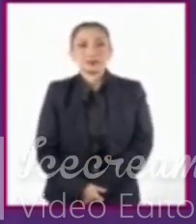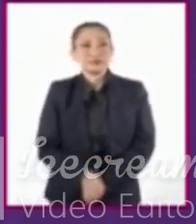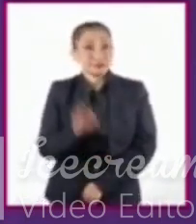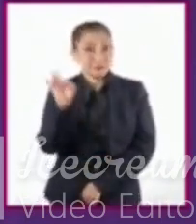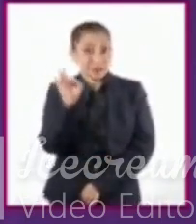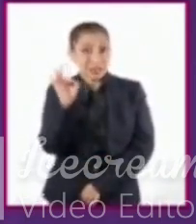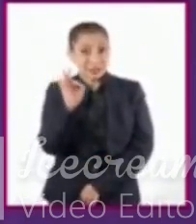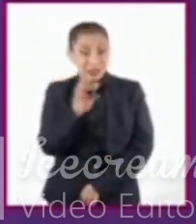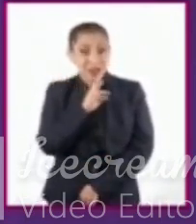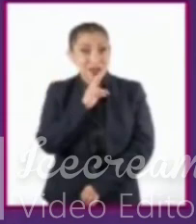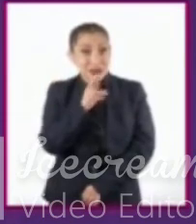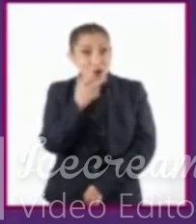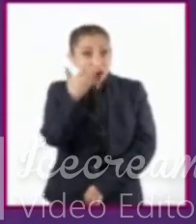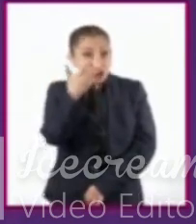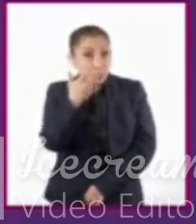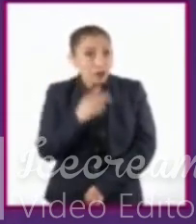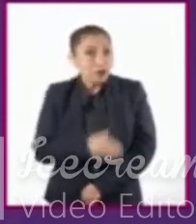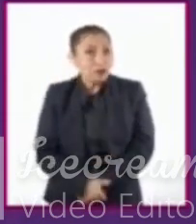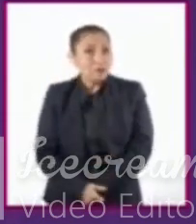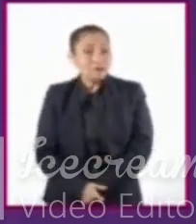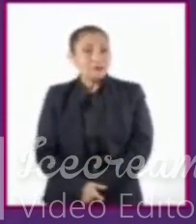¿Acaso obtuviste 8?